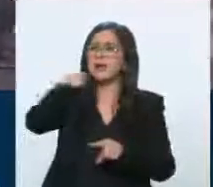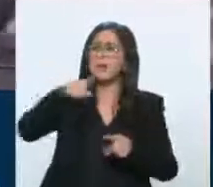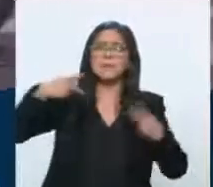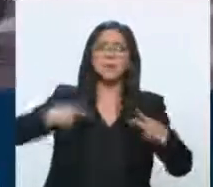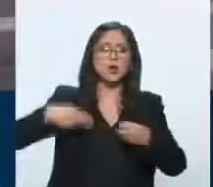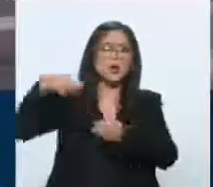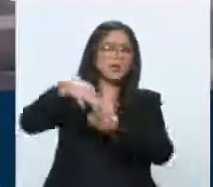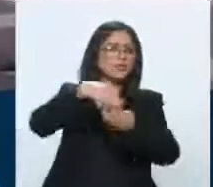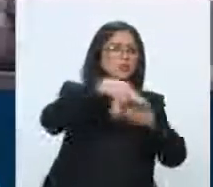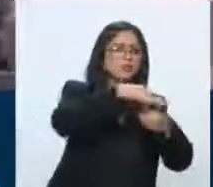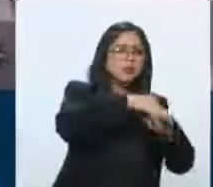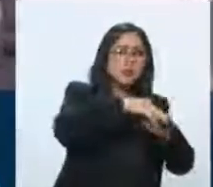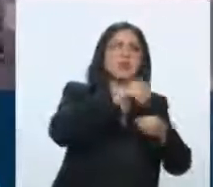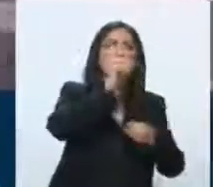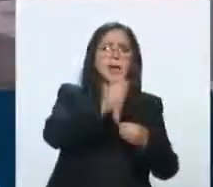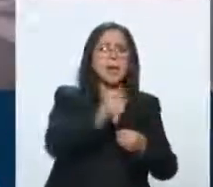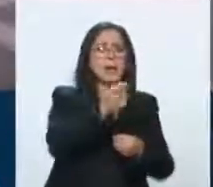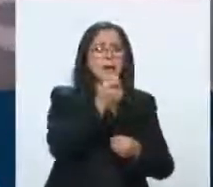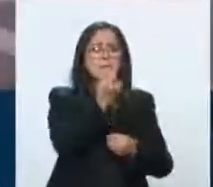entre menos opciones,